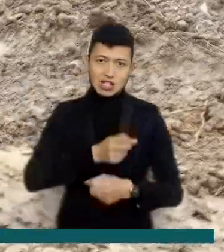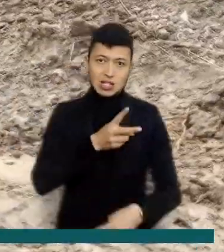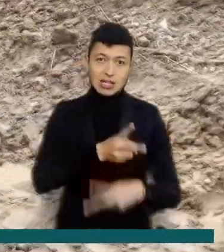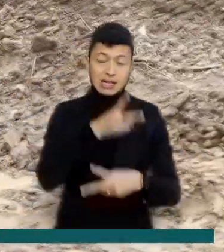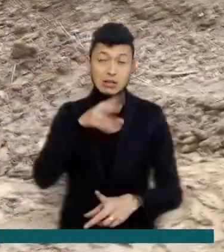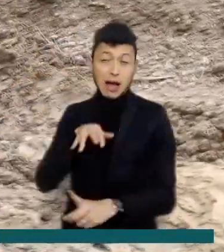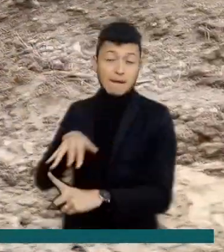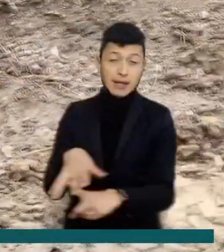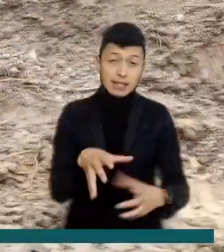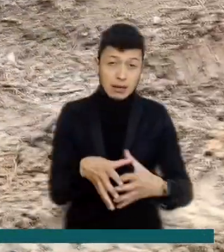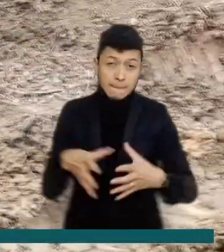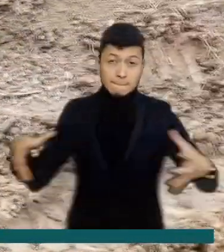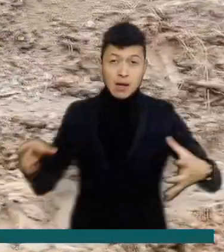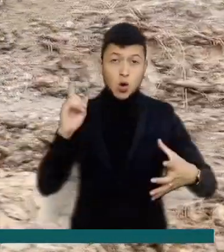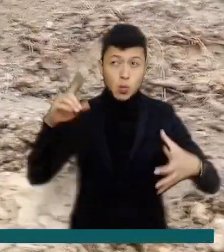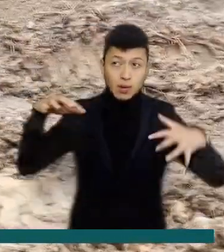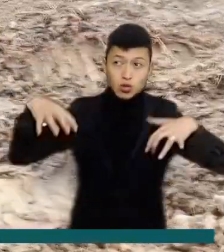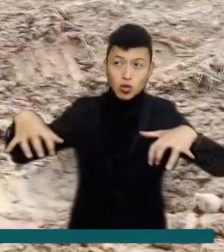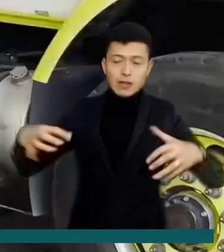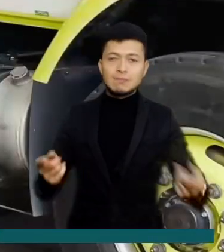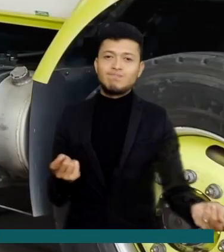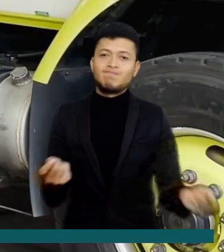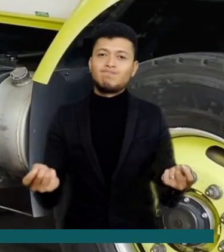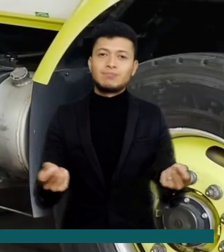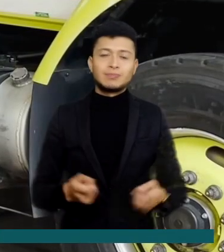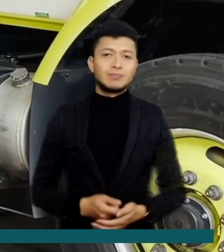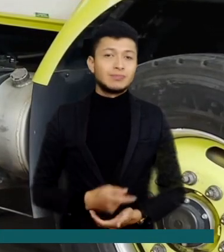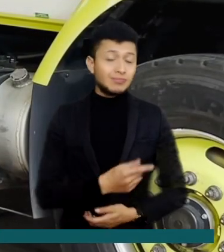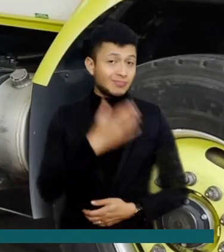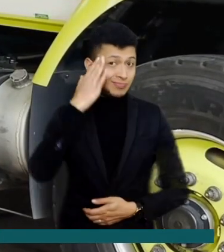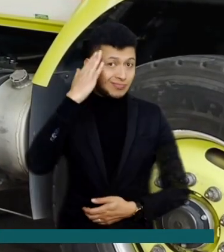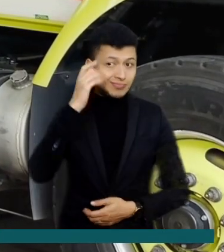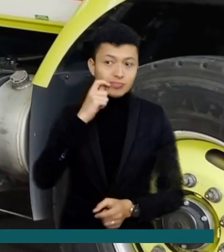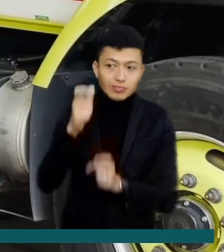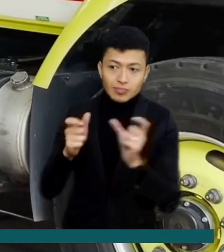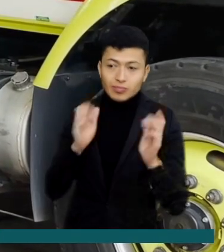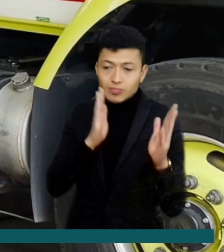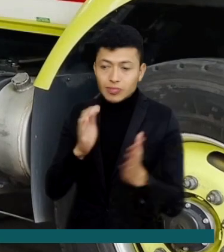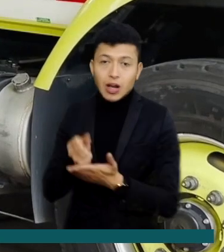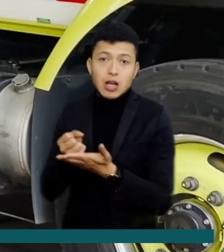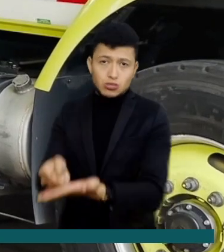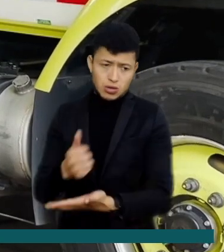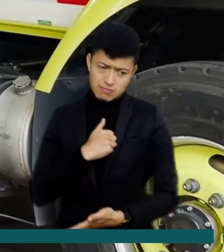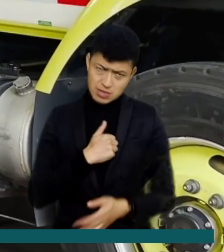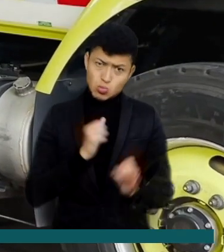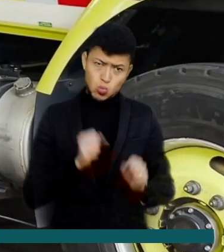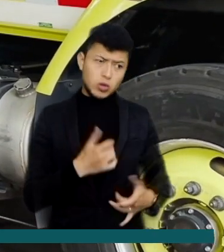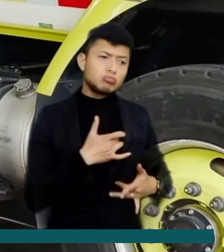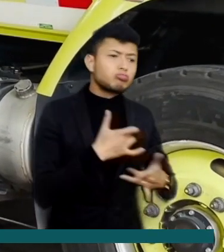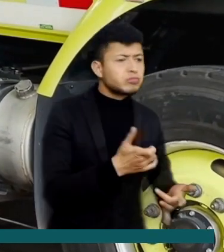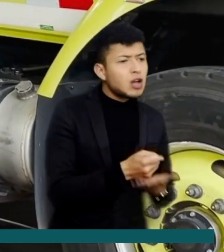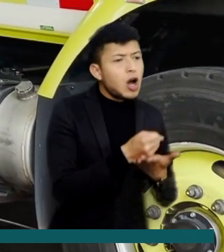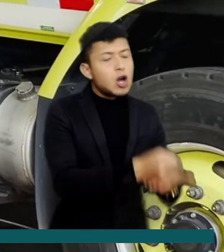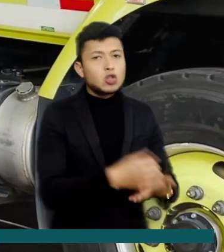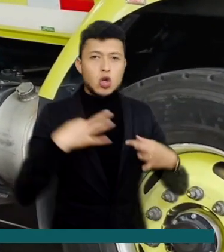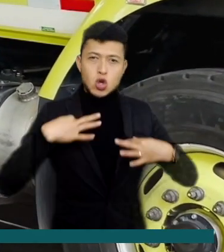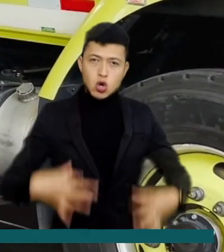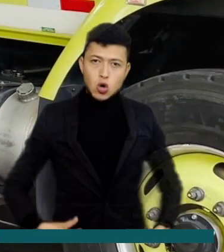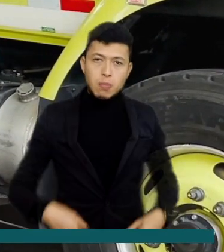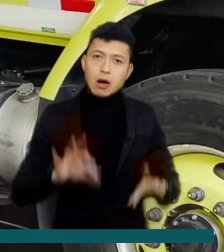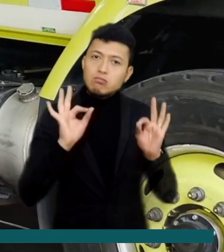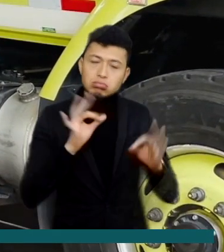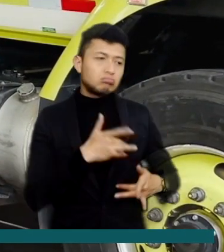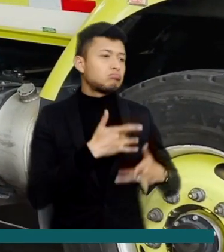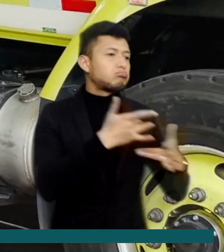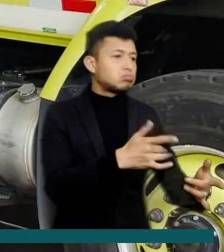afectaciones masivas por cuenta de las lluvias. Recordemos que este tipo de ayudas humanitarias también las podemos hacer nosotros mismos, donando ropa en